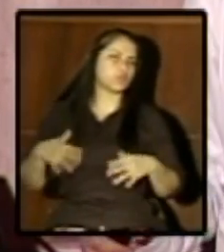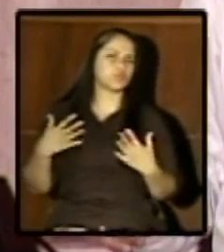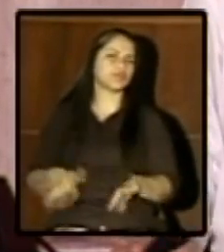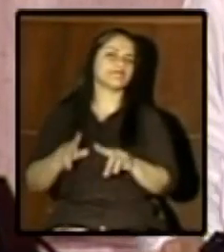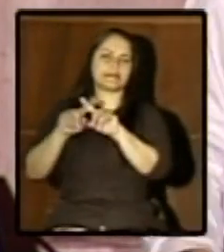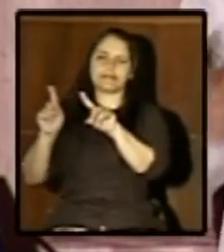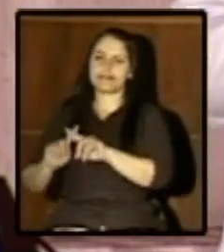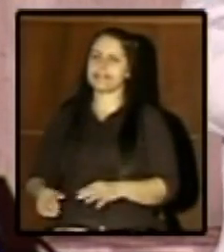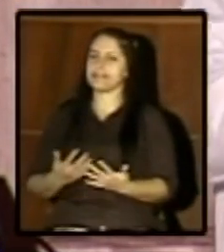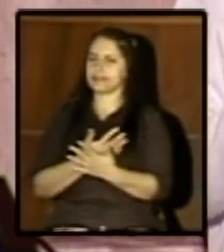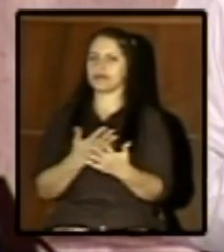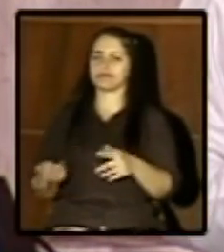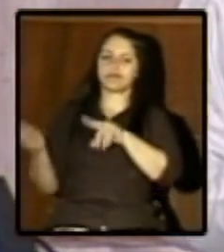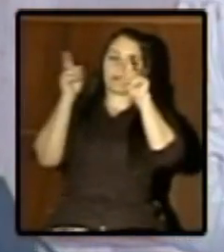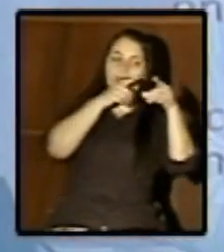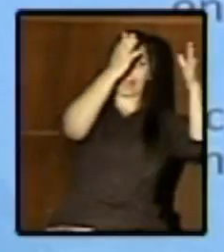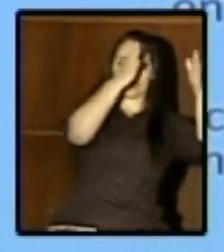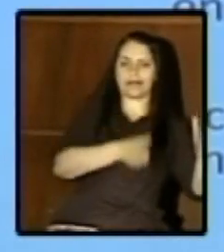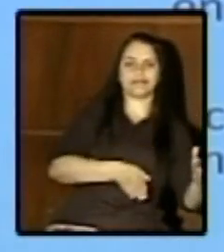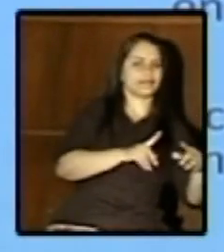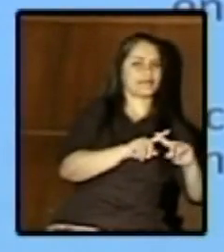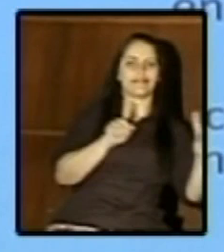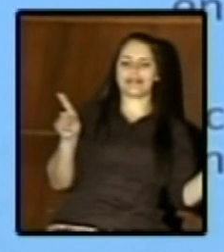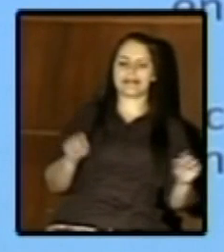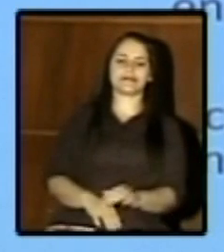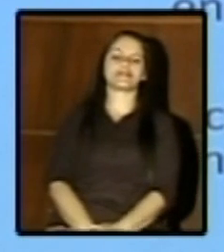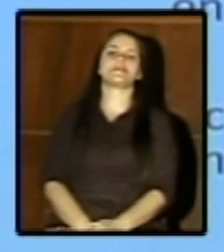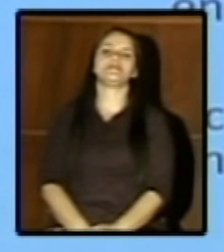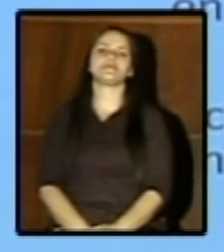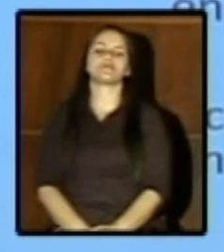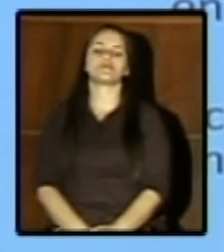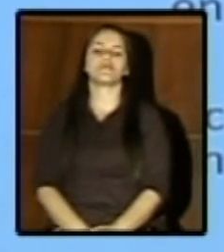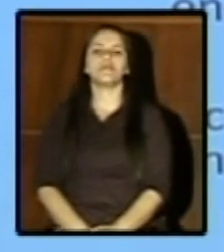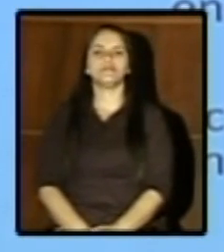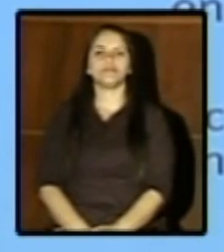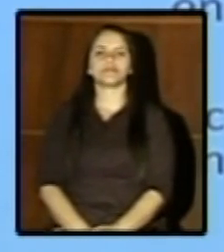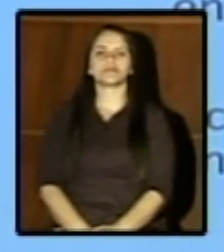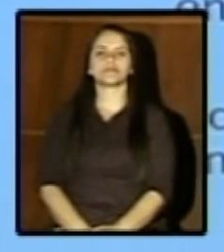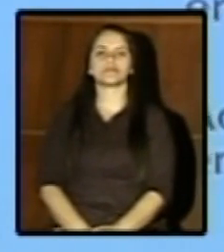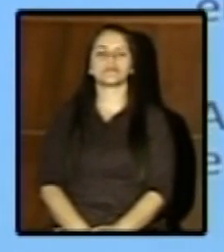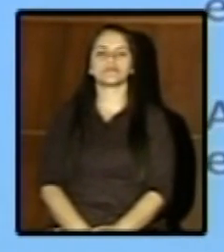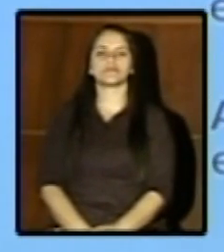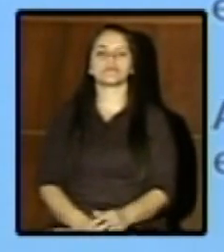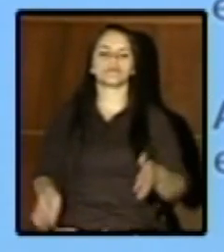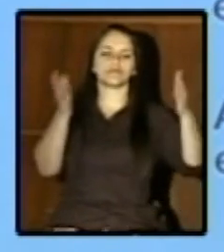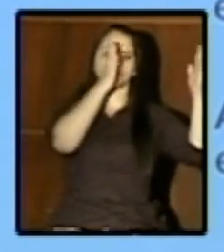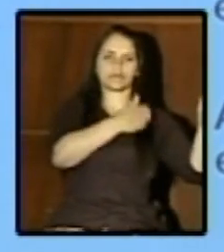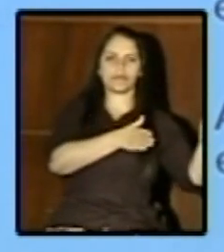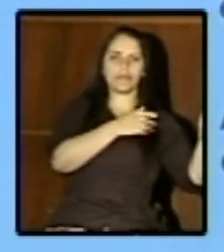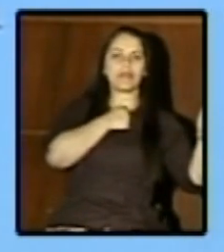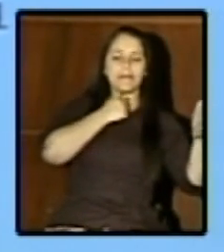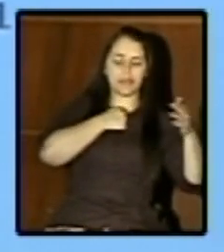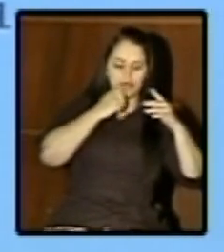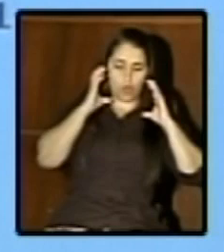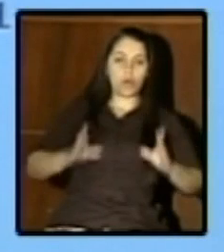chin, dentro de la articulación y generan un dolor y una inflamación tremenda. Son dos cosas muy distintas a lo que es un proceso de una artrosis